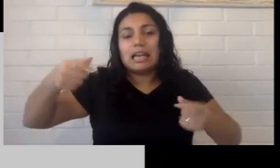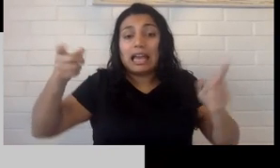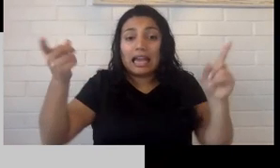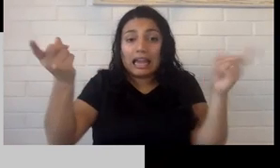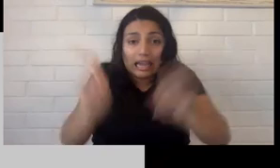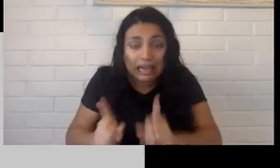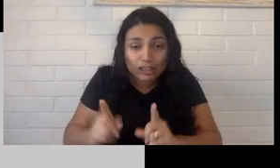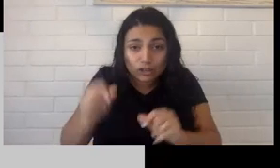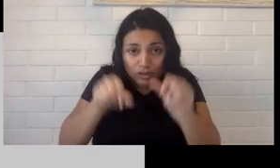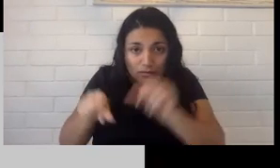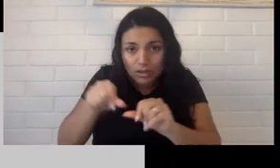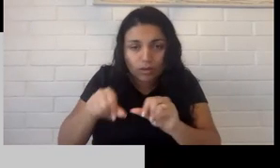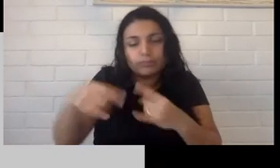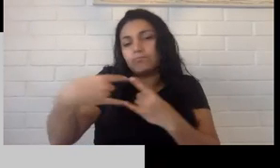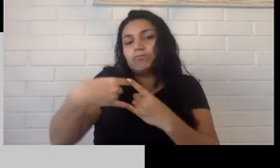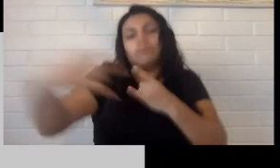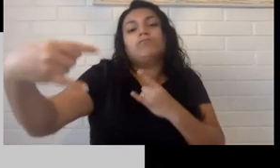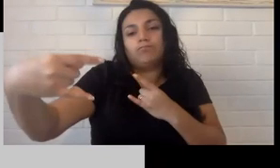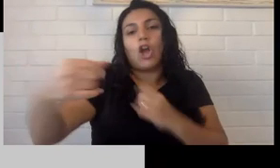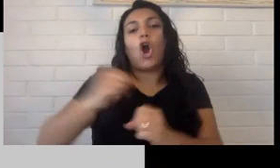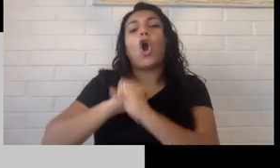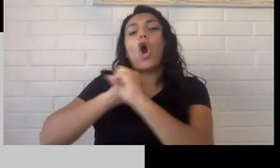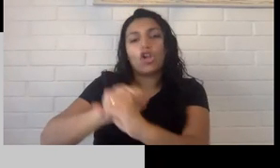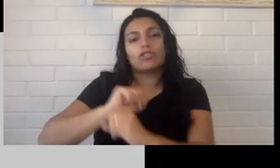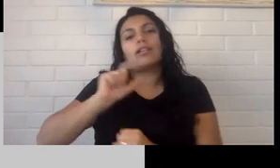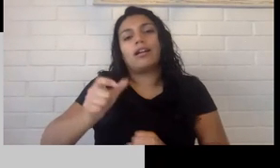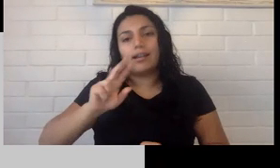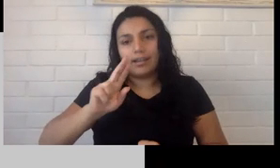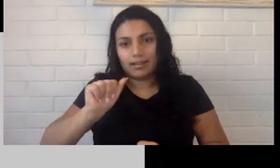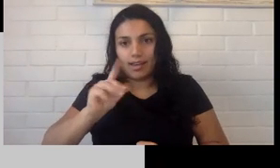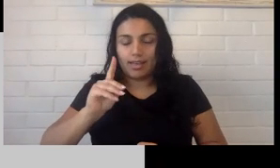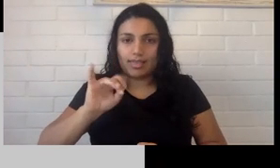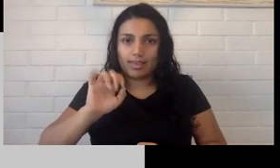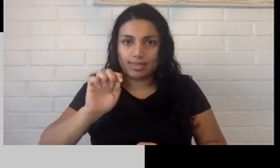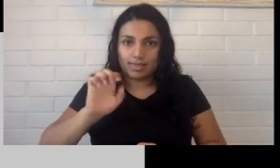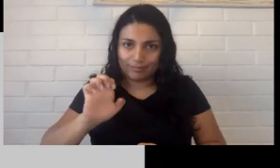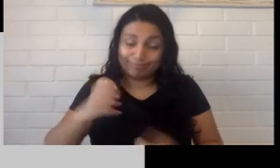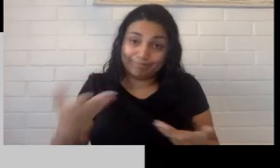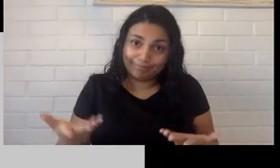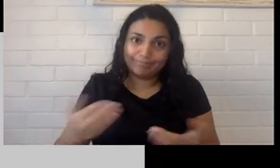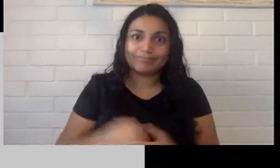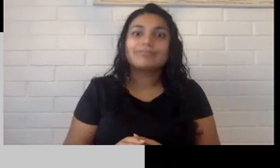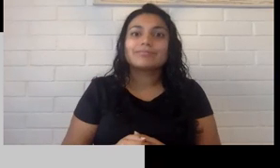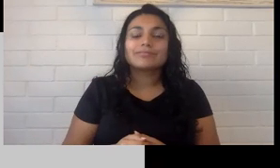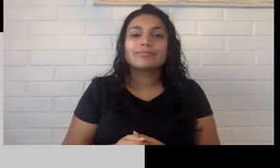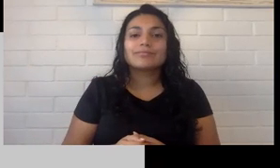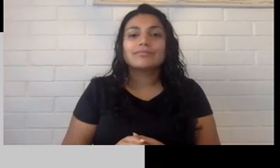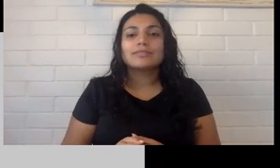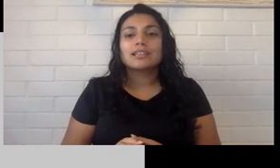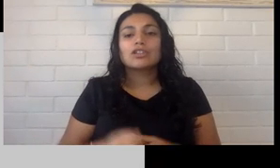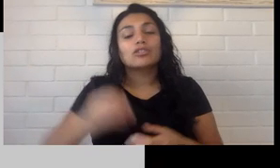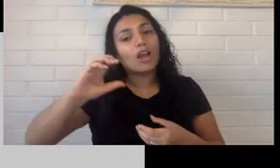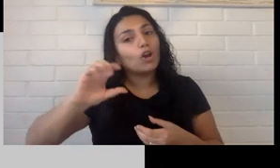ion cloruro sea en el fondo movilizado hacia el exterior. Entonces, en el caso